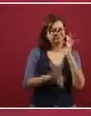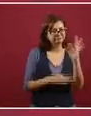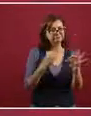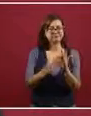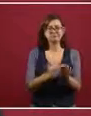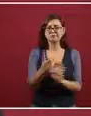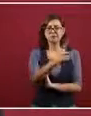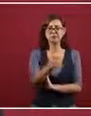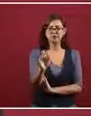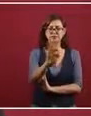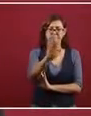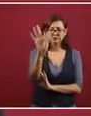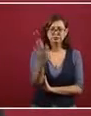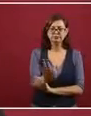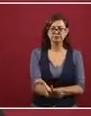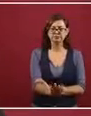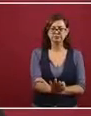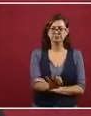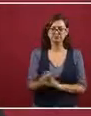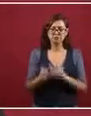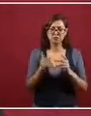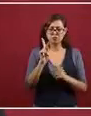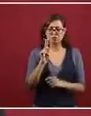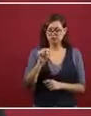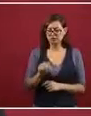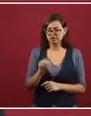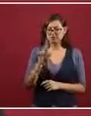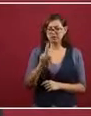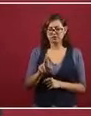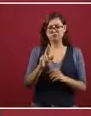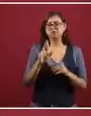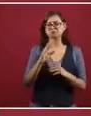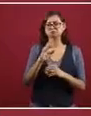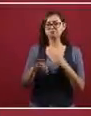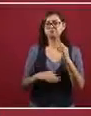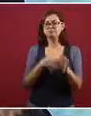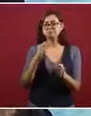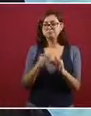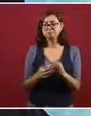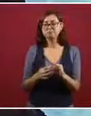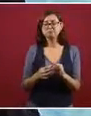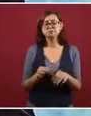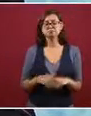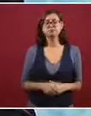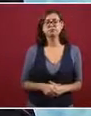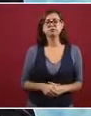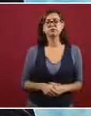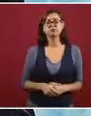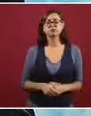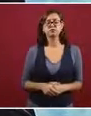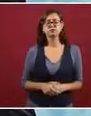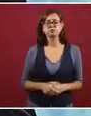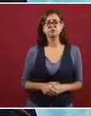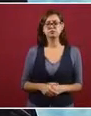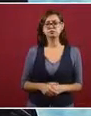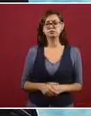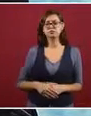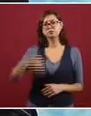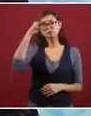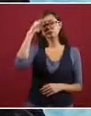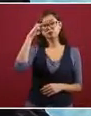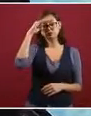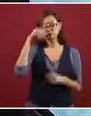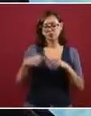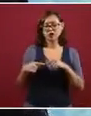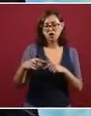100% con el programa. Si se calcula que para fines de este